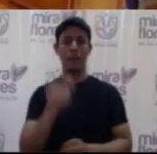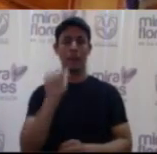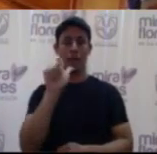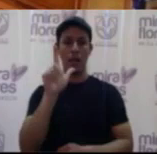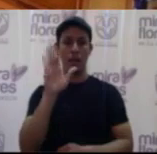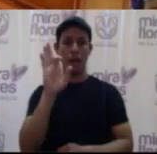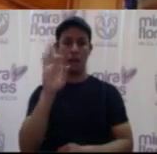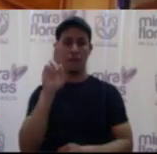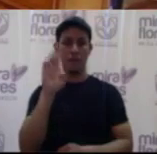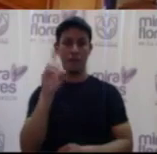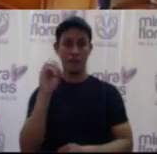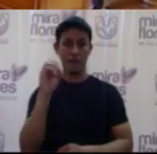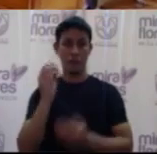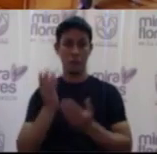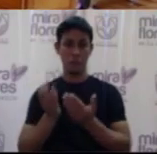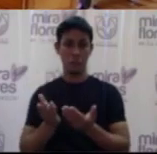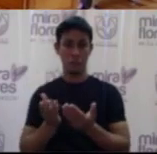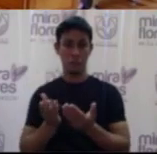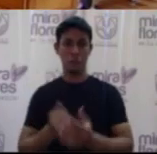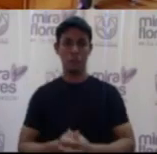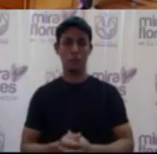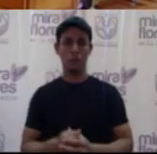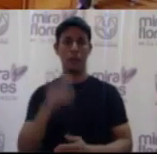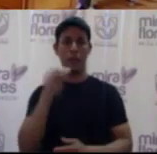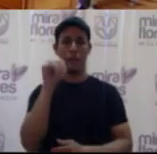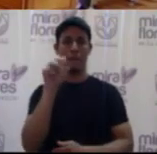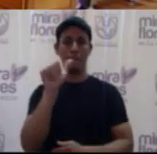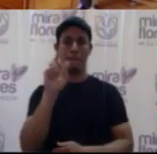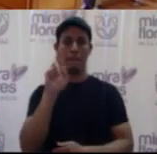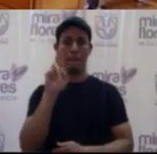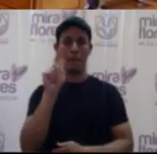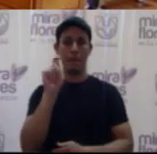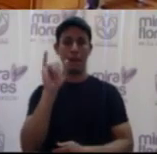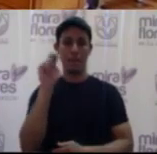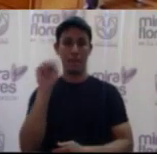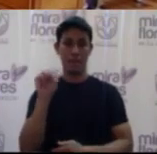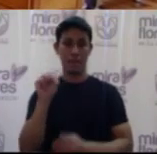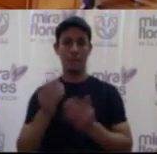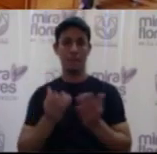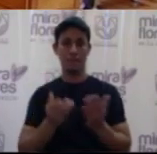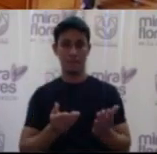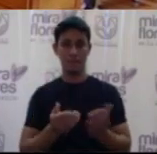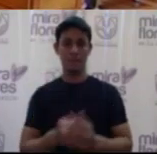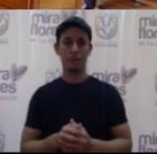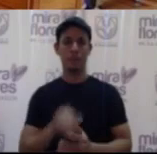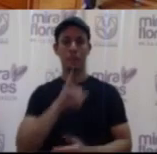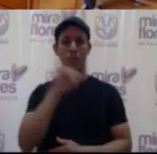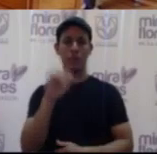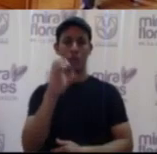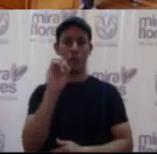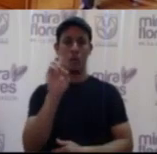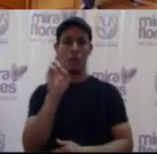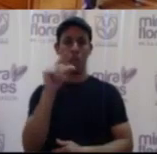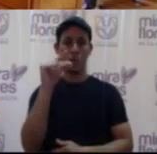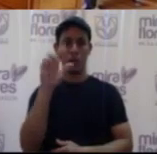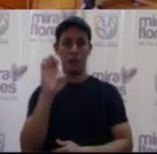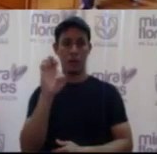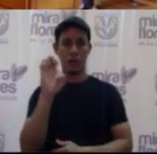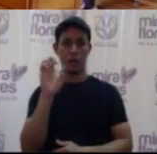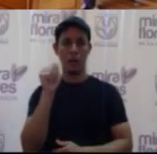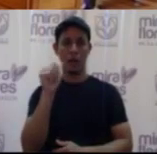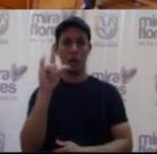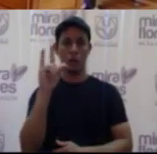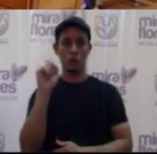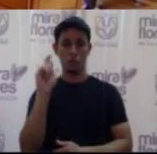Alfredo Esteban Lee Gabriel, Martín Marcial Bustamante Castro, Jorge Augusto de Albertis González del